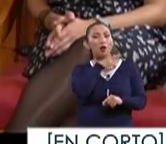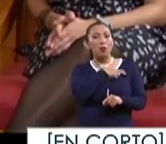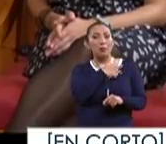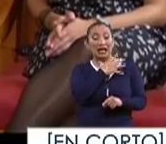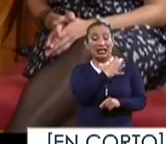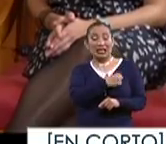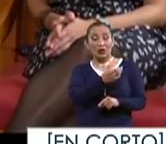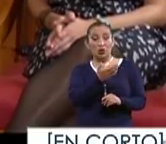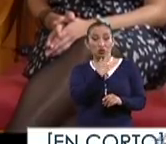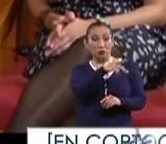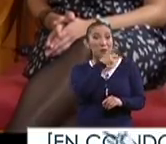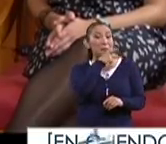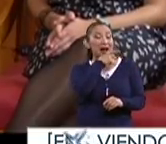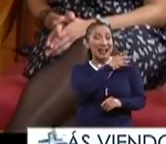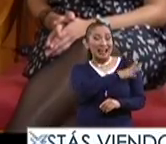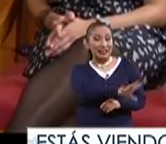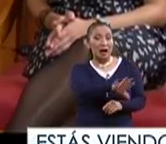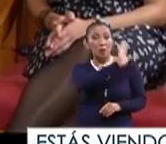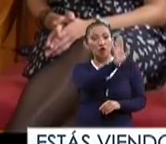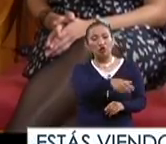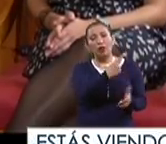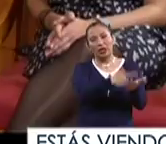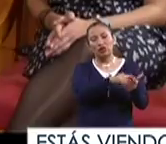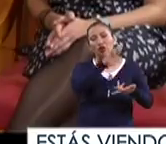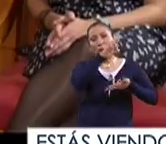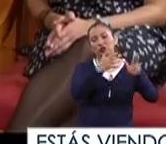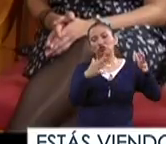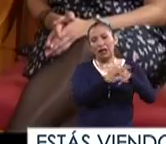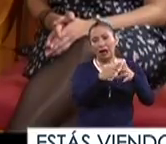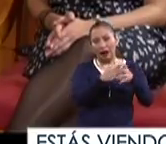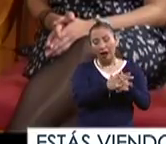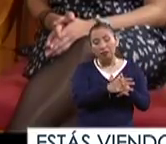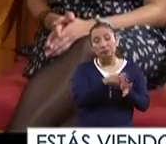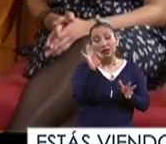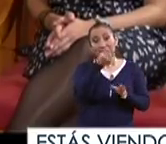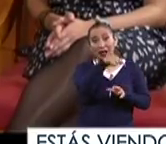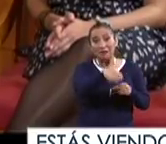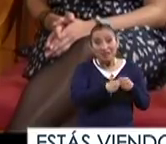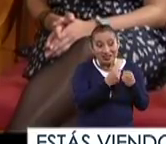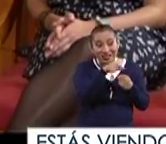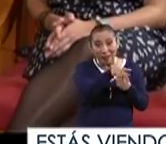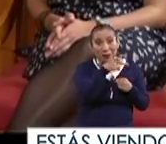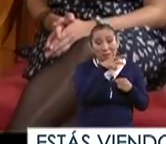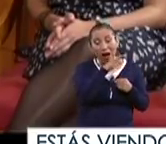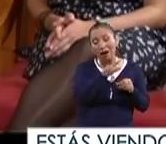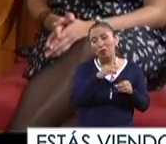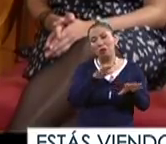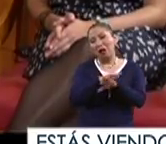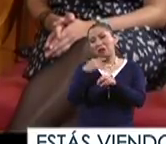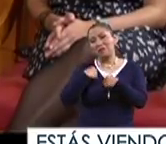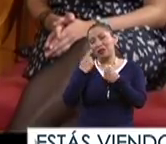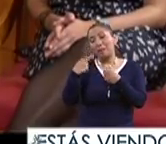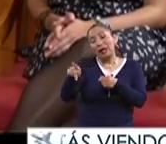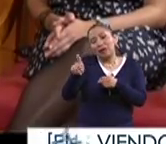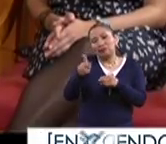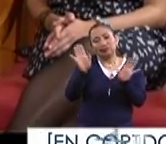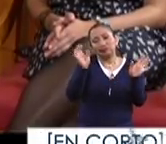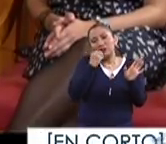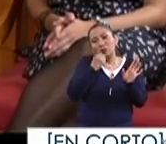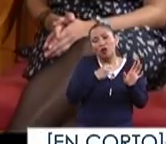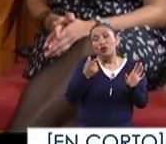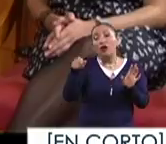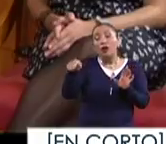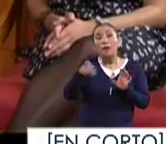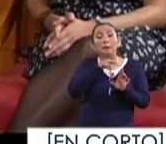hijo de un general que falleció en la Revolución y si hubiera vivido su vida hubiera sido otra. Entonces fue un hombre que